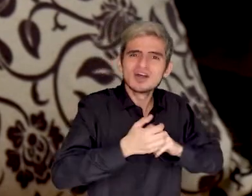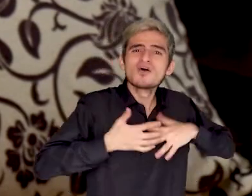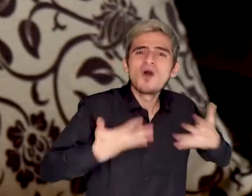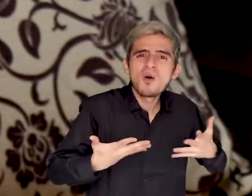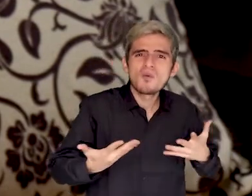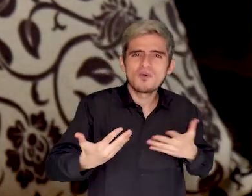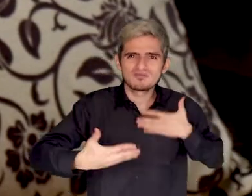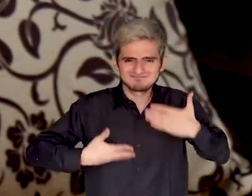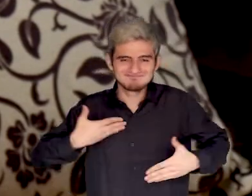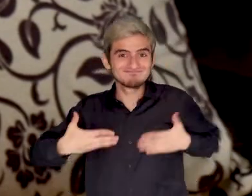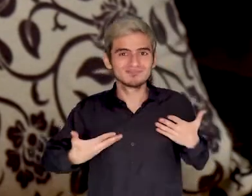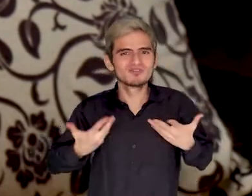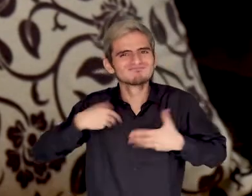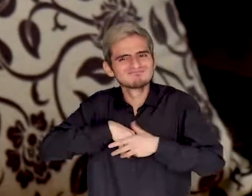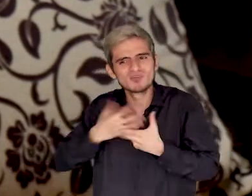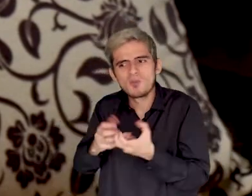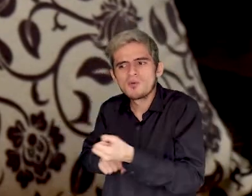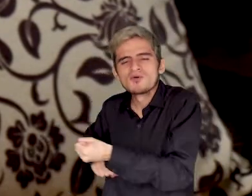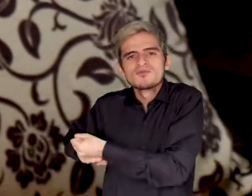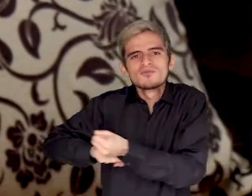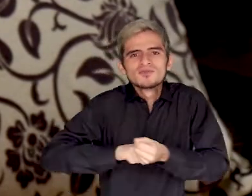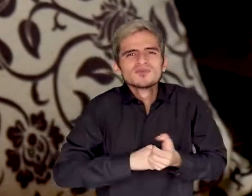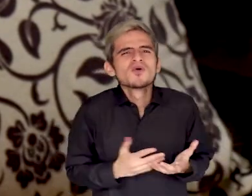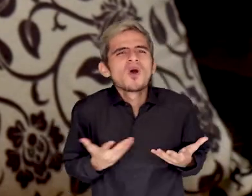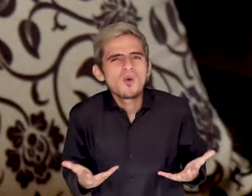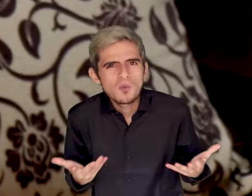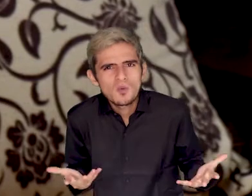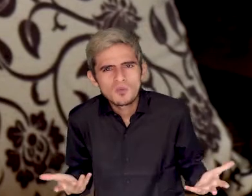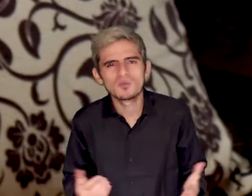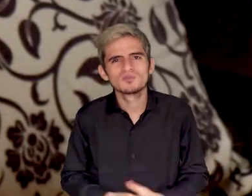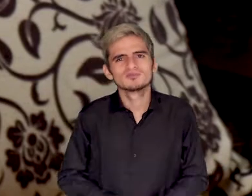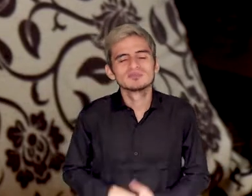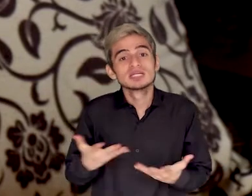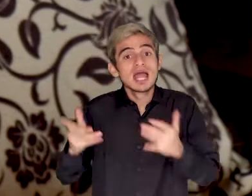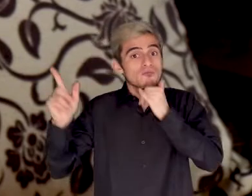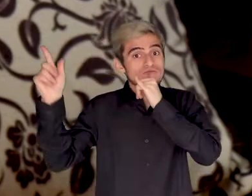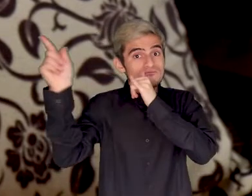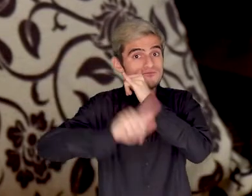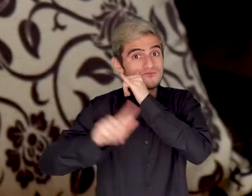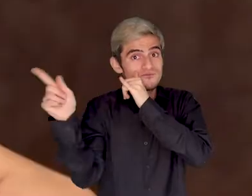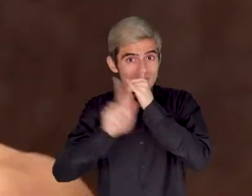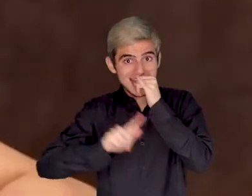cada vez están siendo más urgentes. ¿Cómo nos estamos preparando para eso?